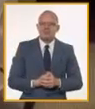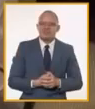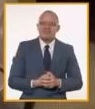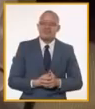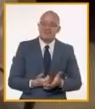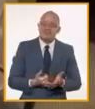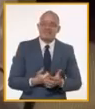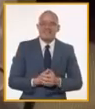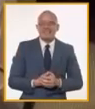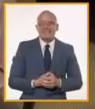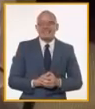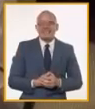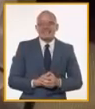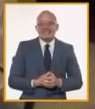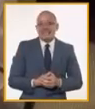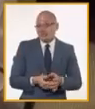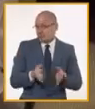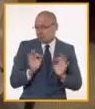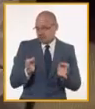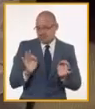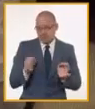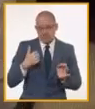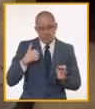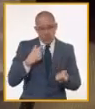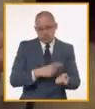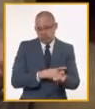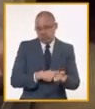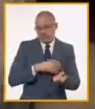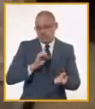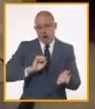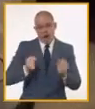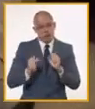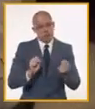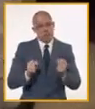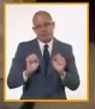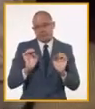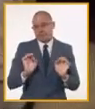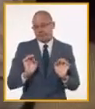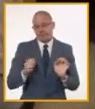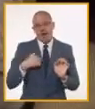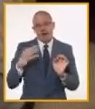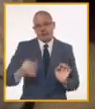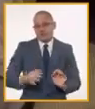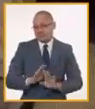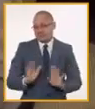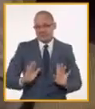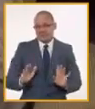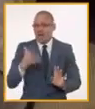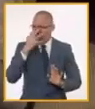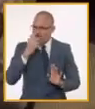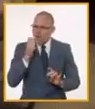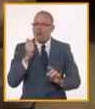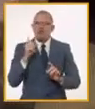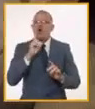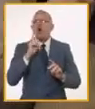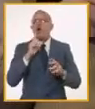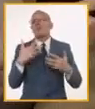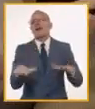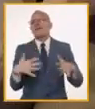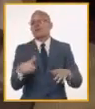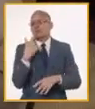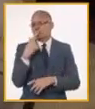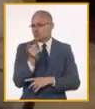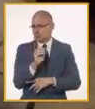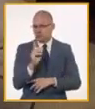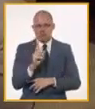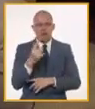Pero realmente yo sí ahorro, trato de que las cosas se hagan con lo que